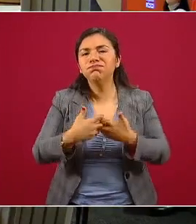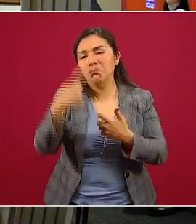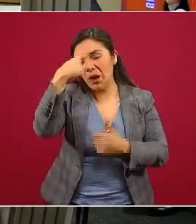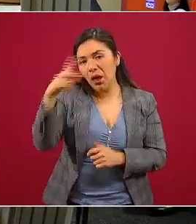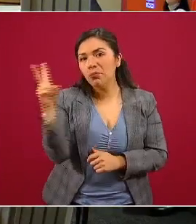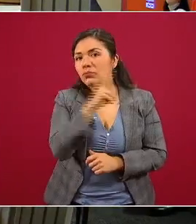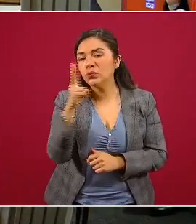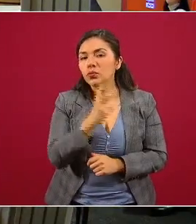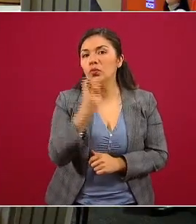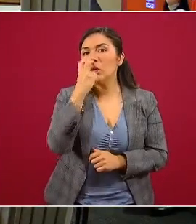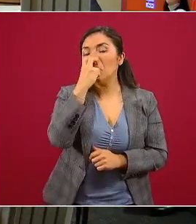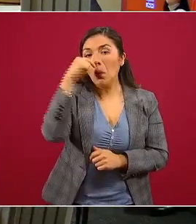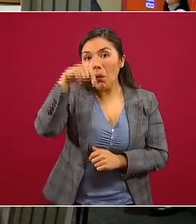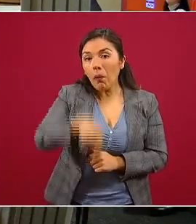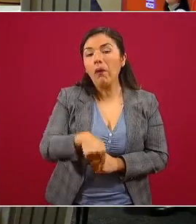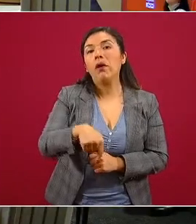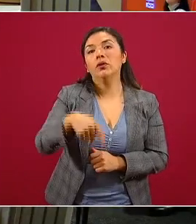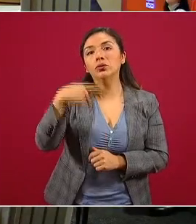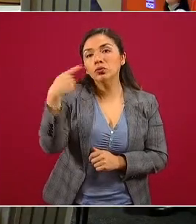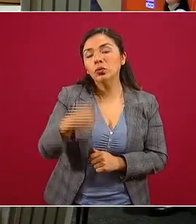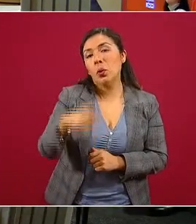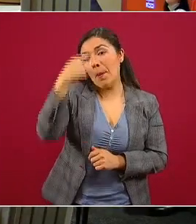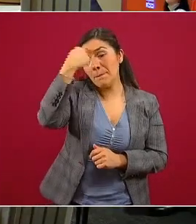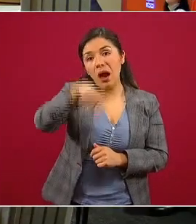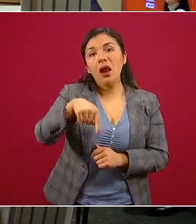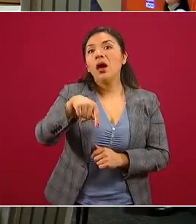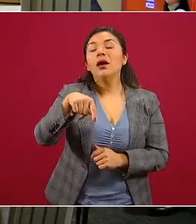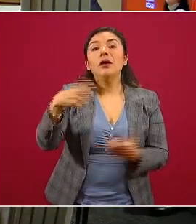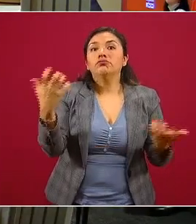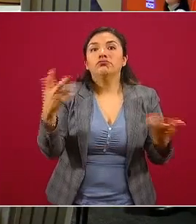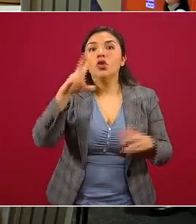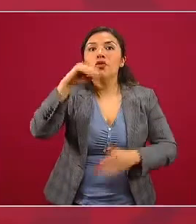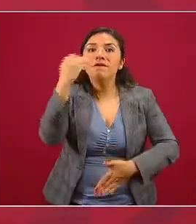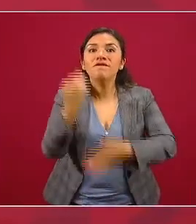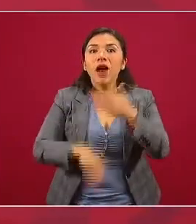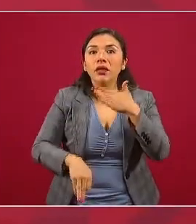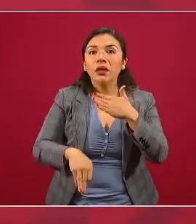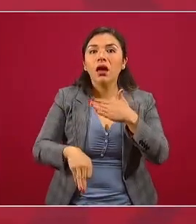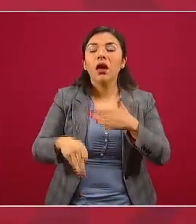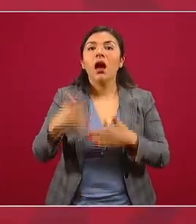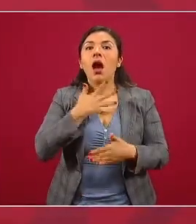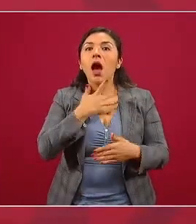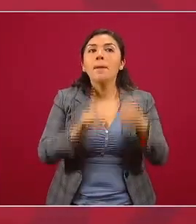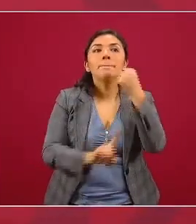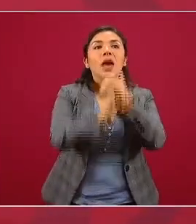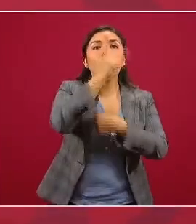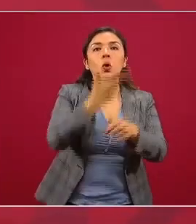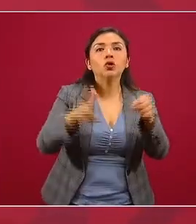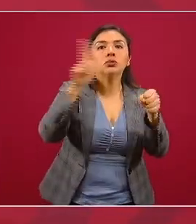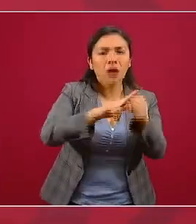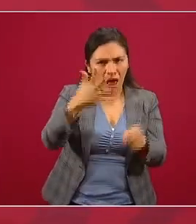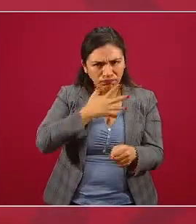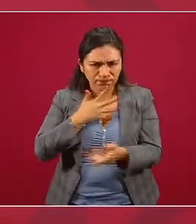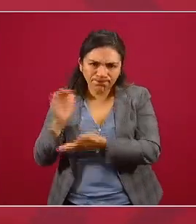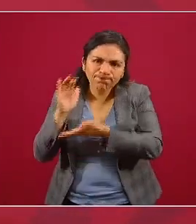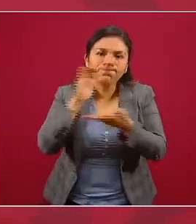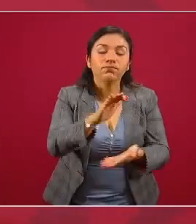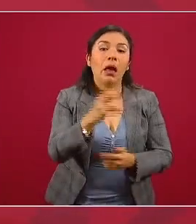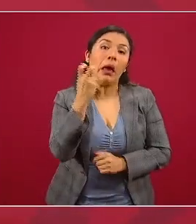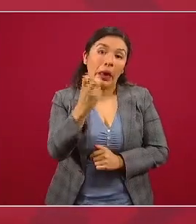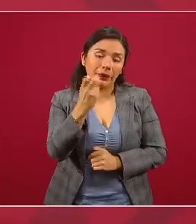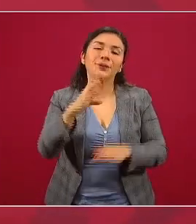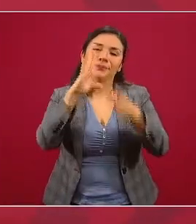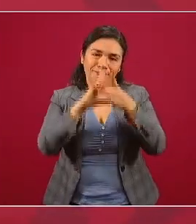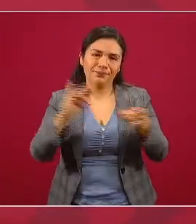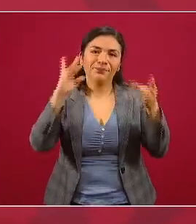equipo para que no falte en los hospitales. Pero eso lo va